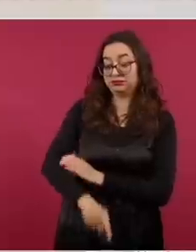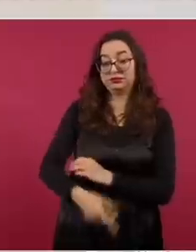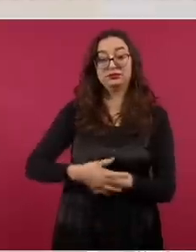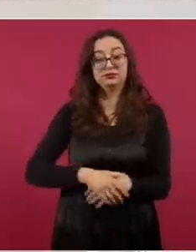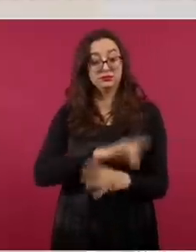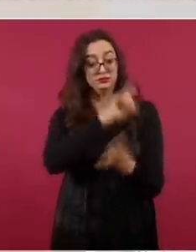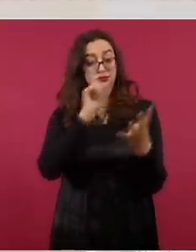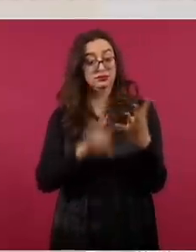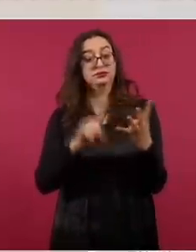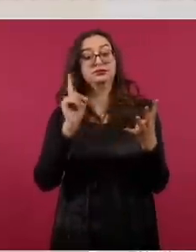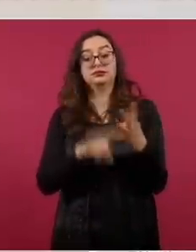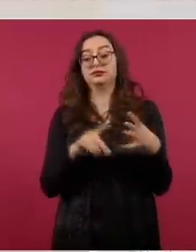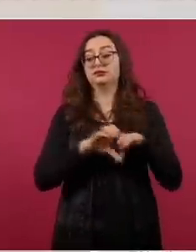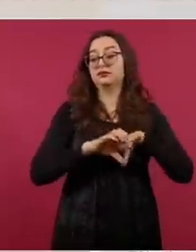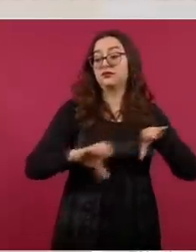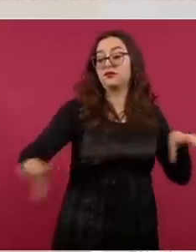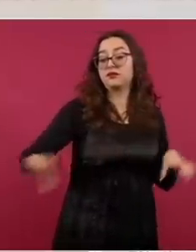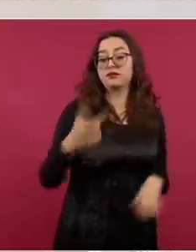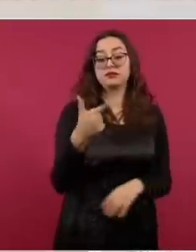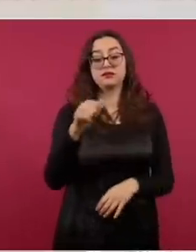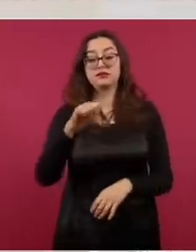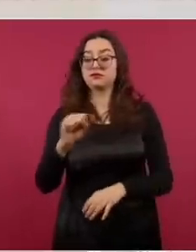construían gasoductos